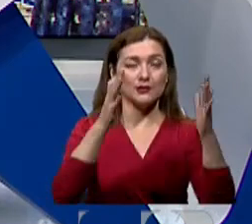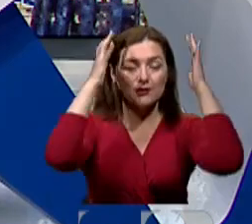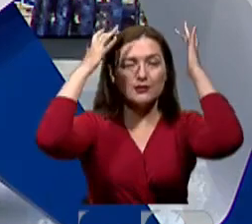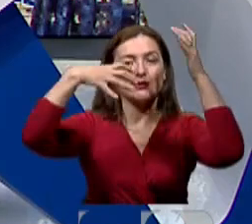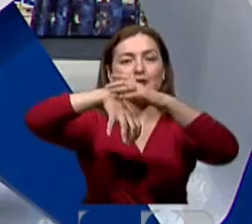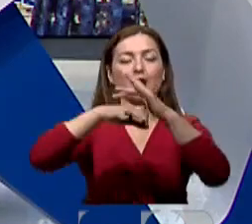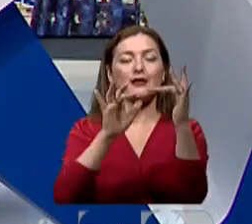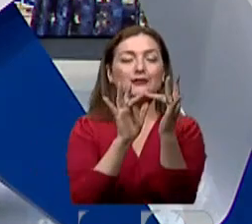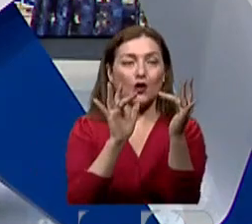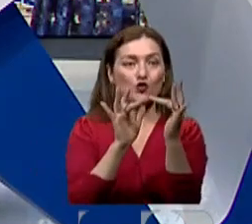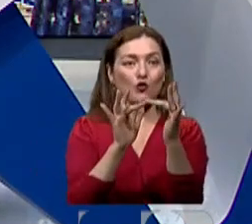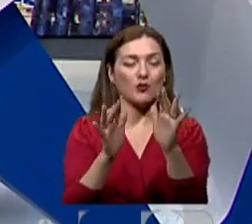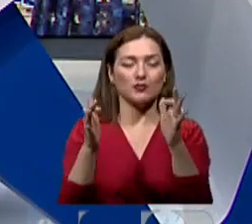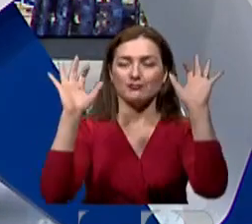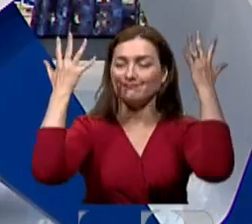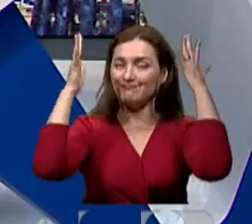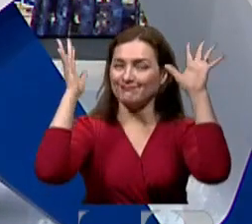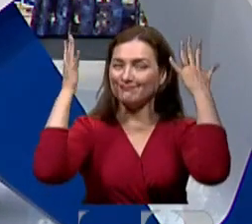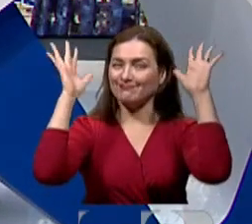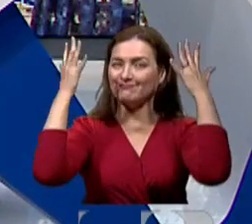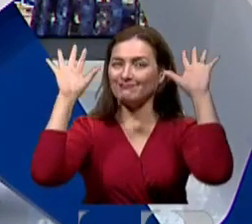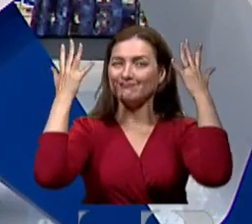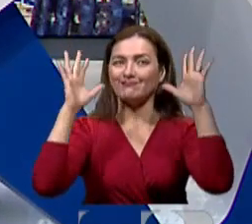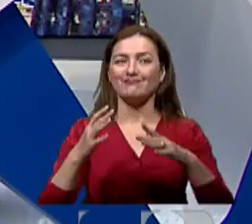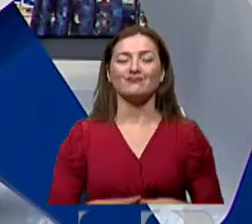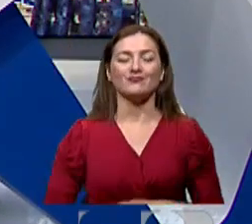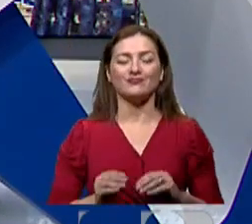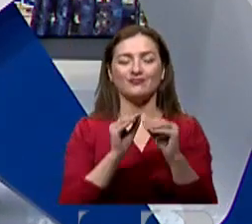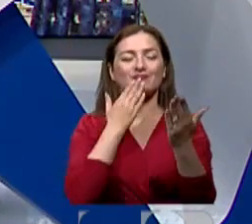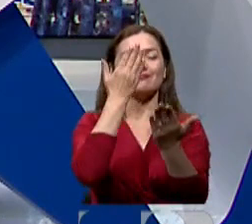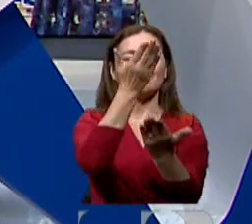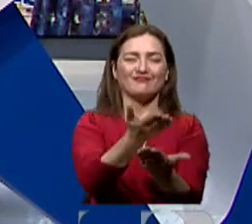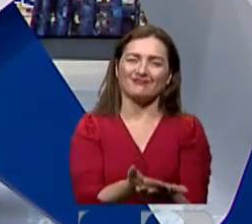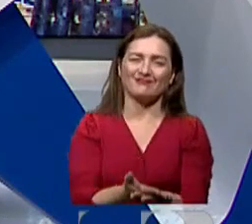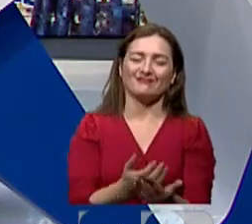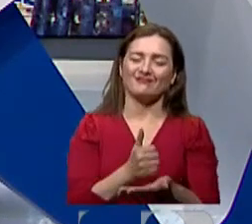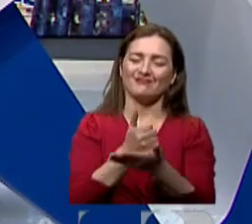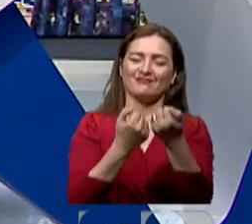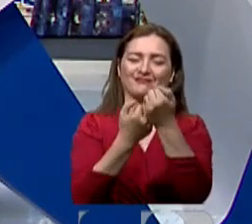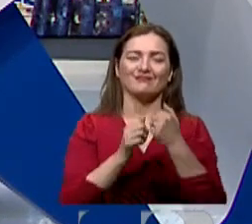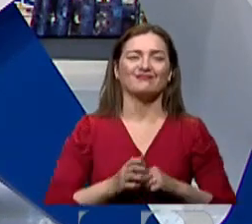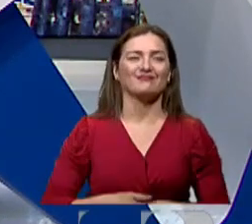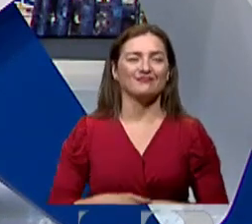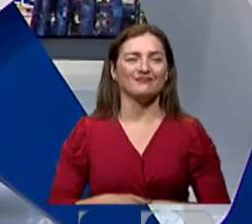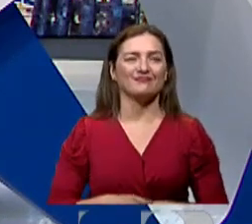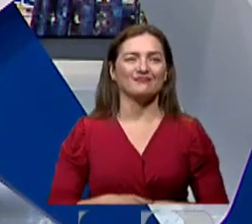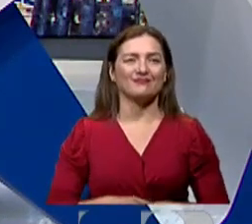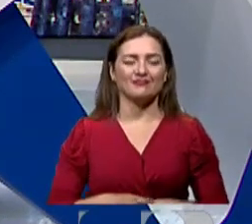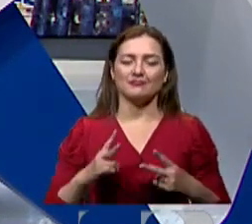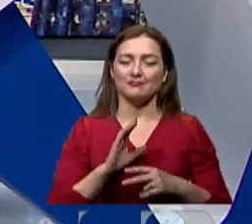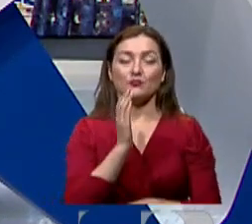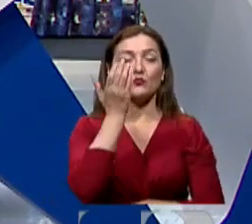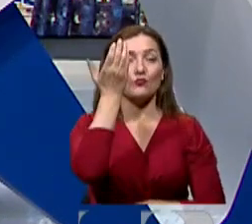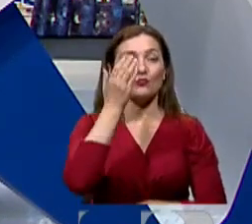neurológicas, me parece sí. Que eran. Sí, ¡aplausos! Terapias neurológicas. ¡Qué maravilla! Muchísimas gracias. Gracias. Eso es algo que puede cambiar la vida. Así es